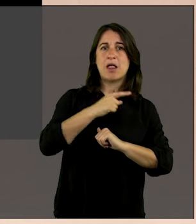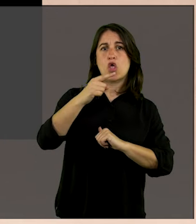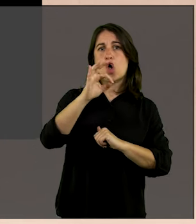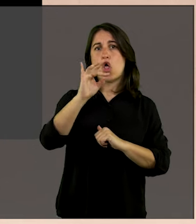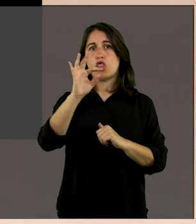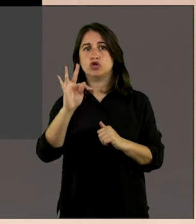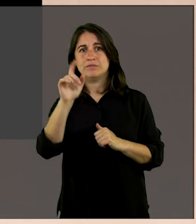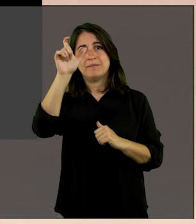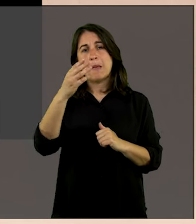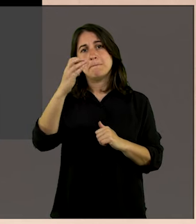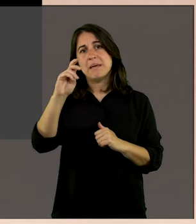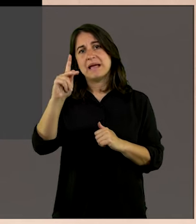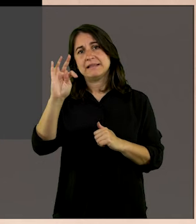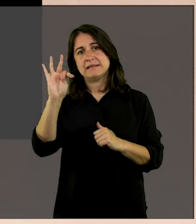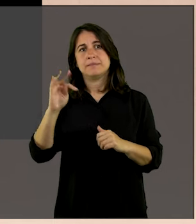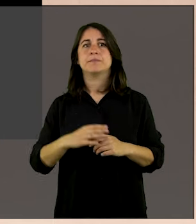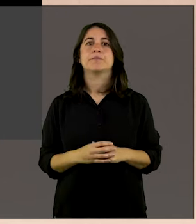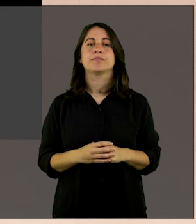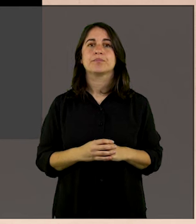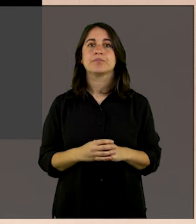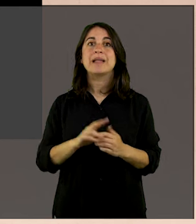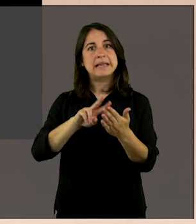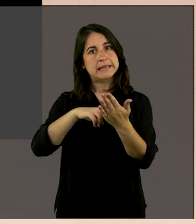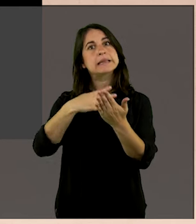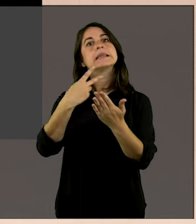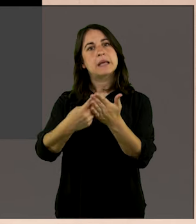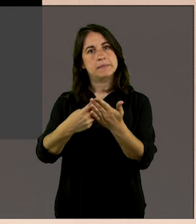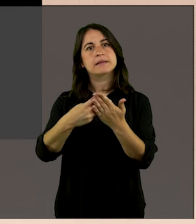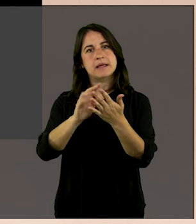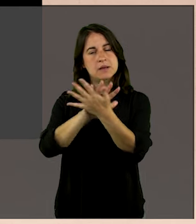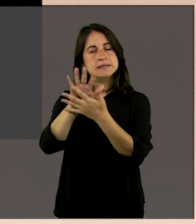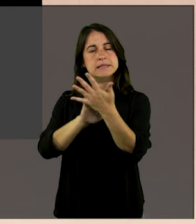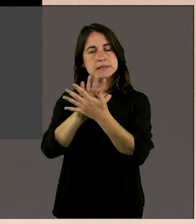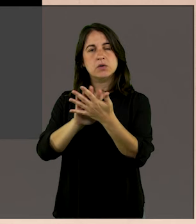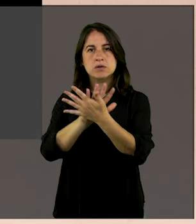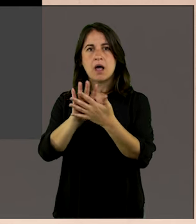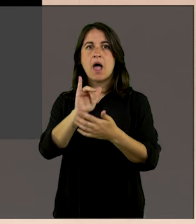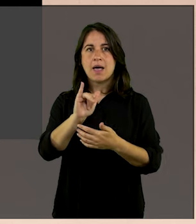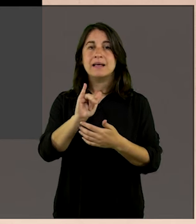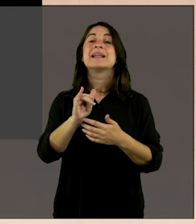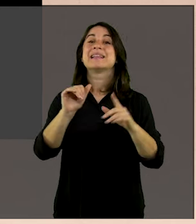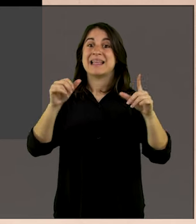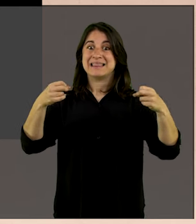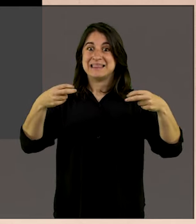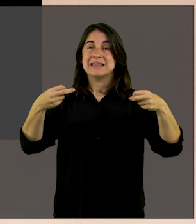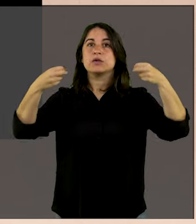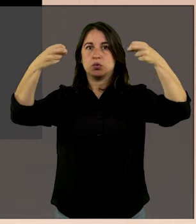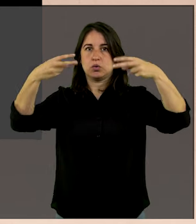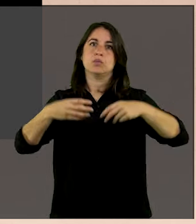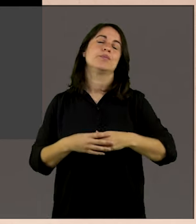de la obra Esperando a Godot, de Samuel Beckett, con interpretación en lengua de signos española